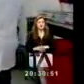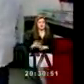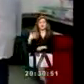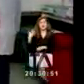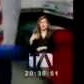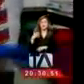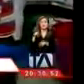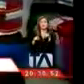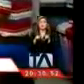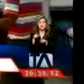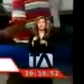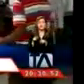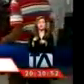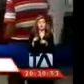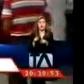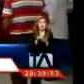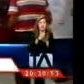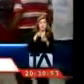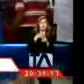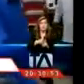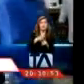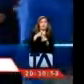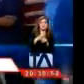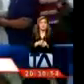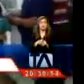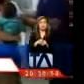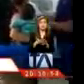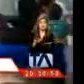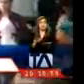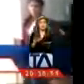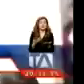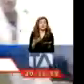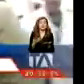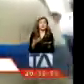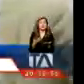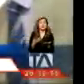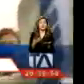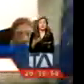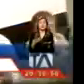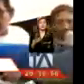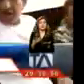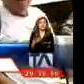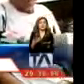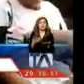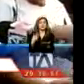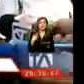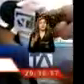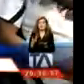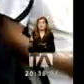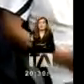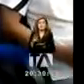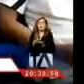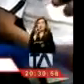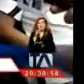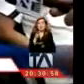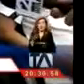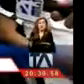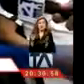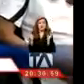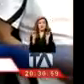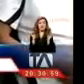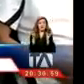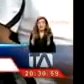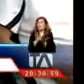cuando, pese a que ha aportado puntualmente, le tocan el bolsillo. Señora, ¿usted qué no le han dado? La losartán. Losartán. ¿Tampoco le dieron? No, dijo